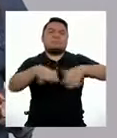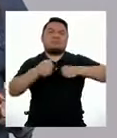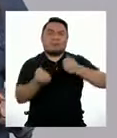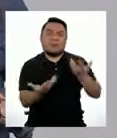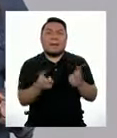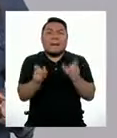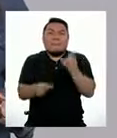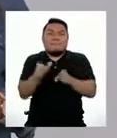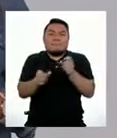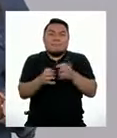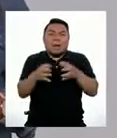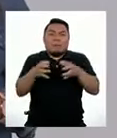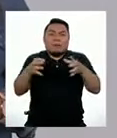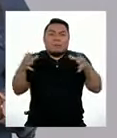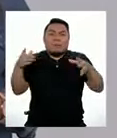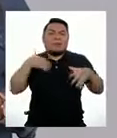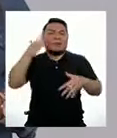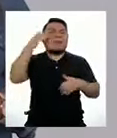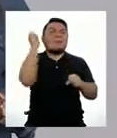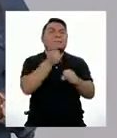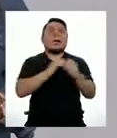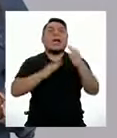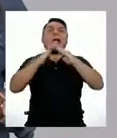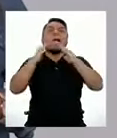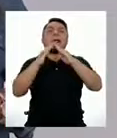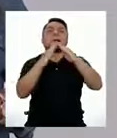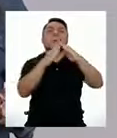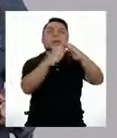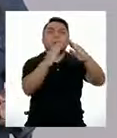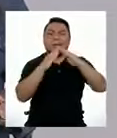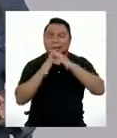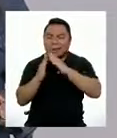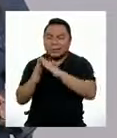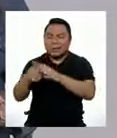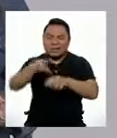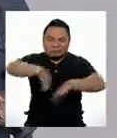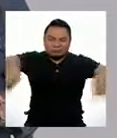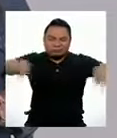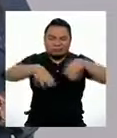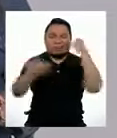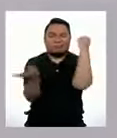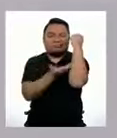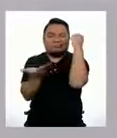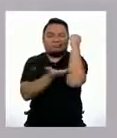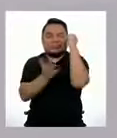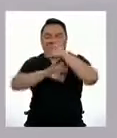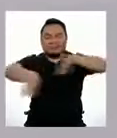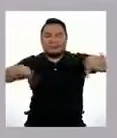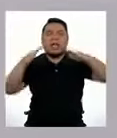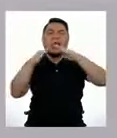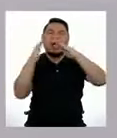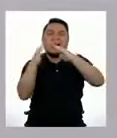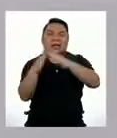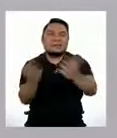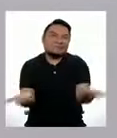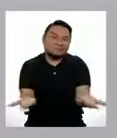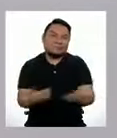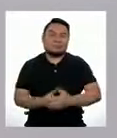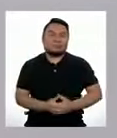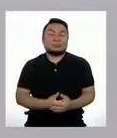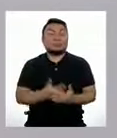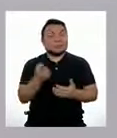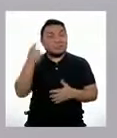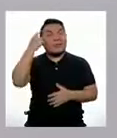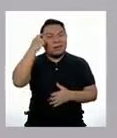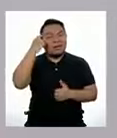la población que necesita más construcción de viviendas y por consecuencia necesita más tierras. ¿Ven qué interesante está todo